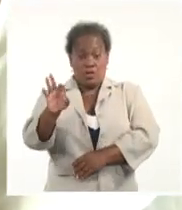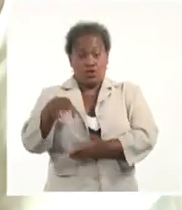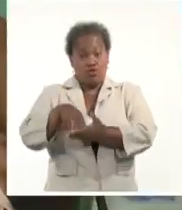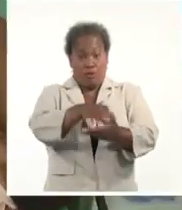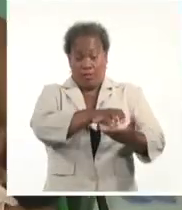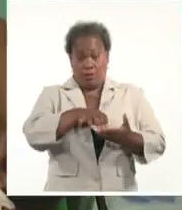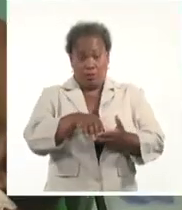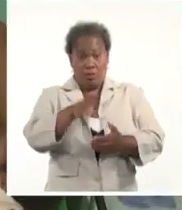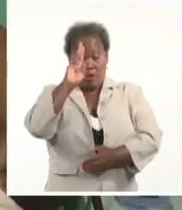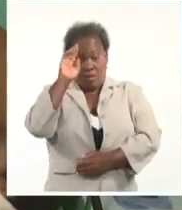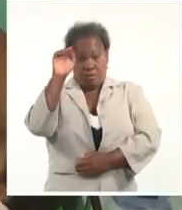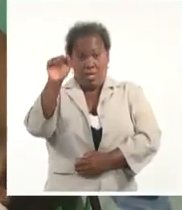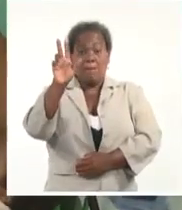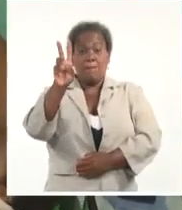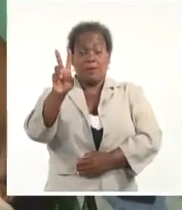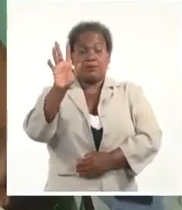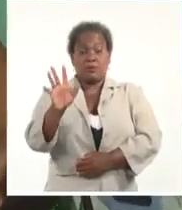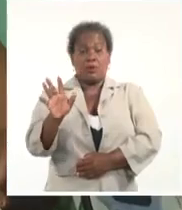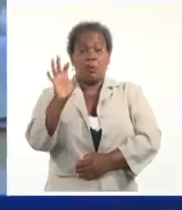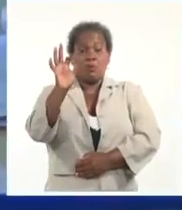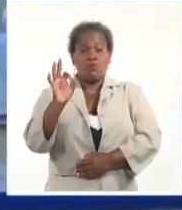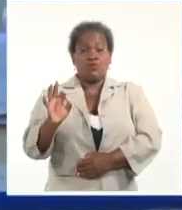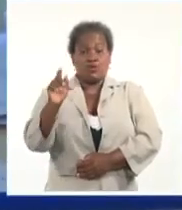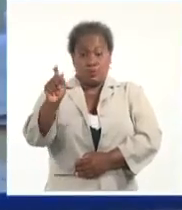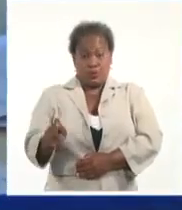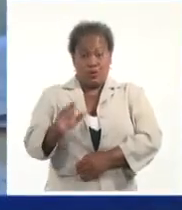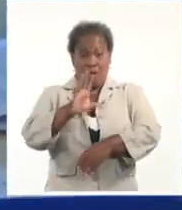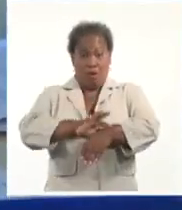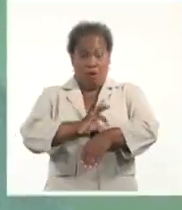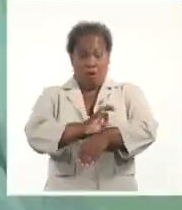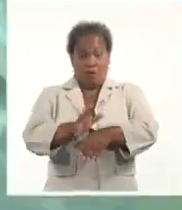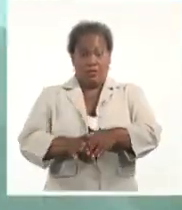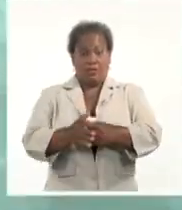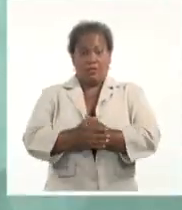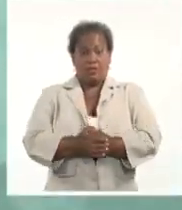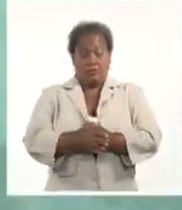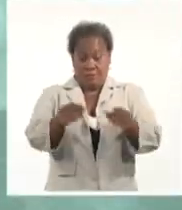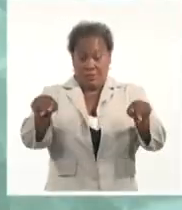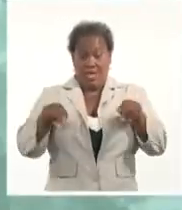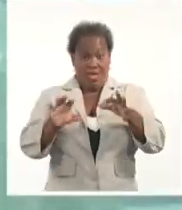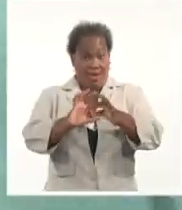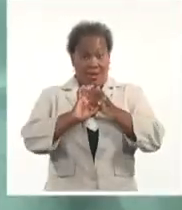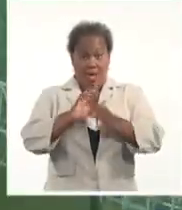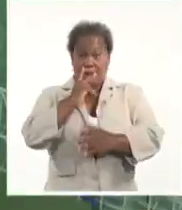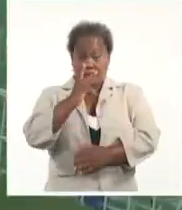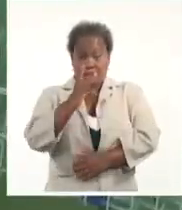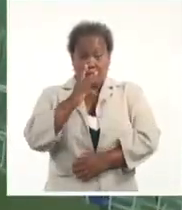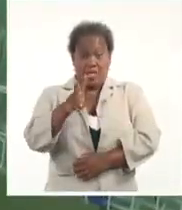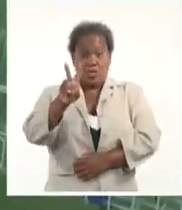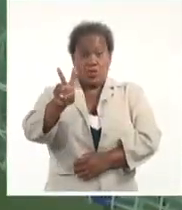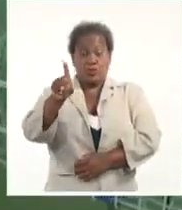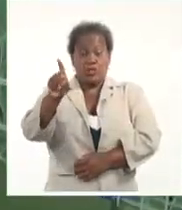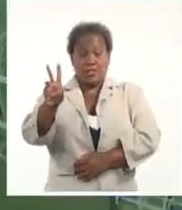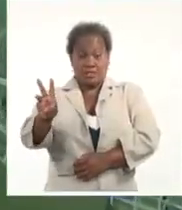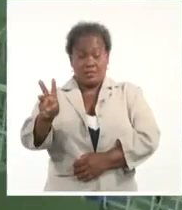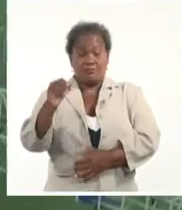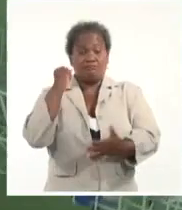ingresados el 25% de los pacientes. En las terapias intensivas se atienden 213